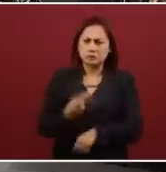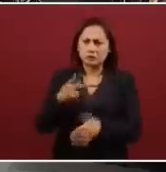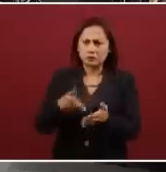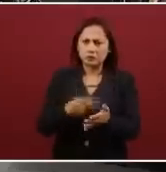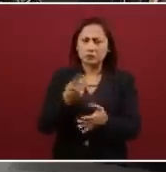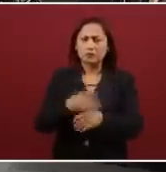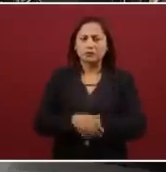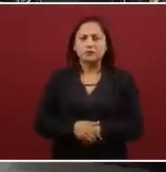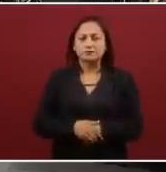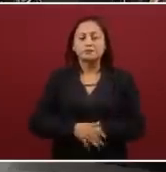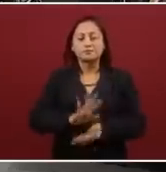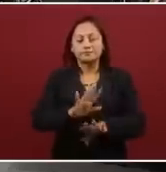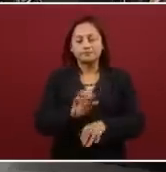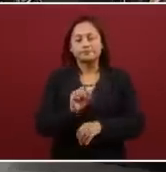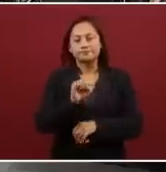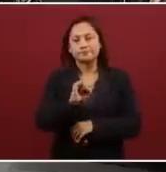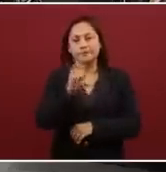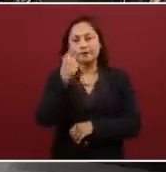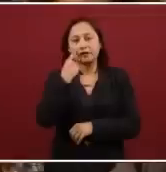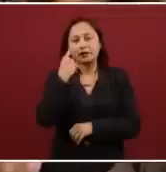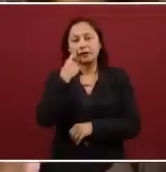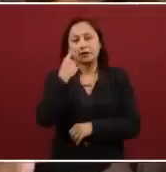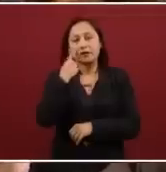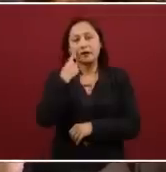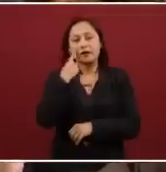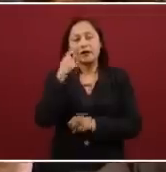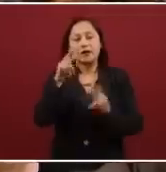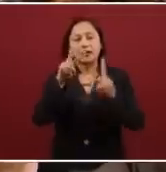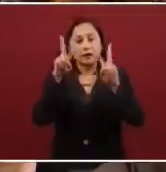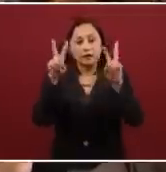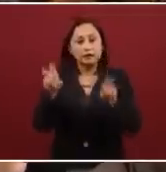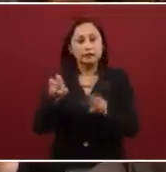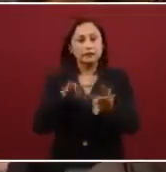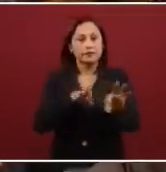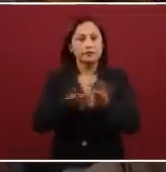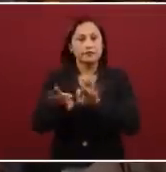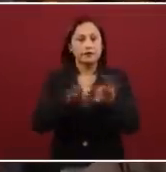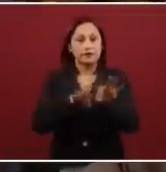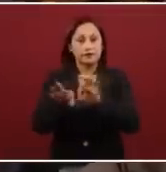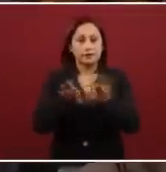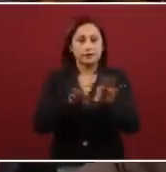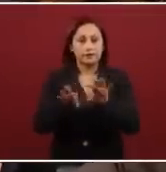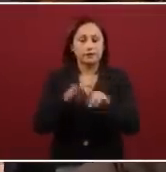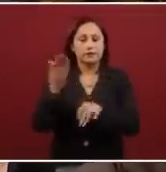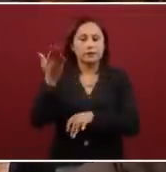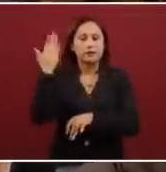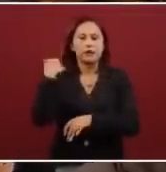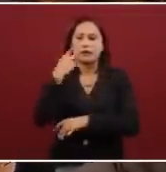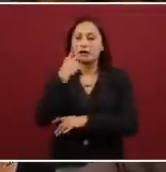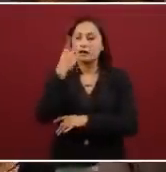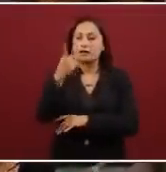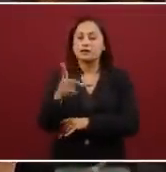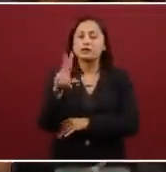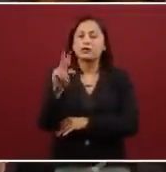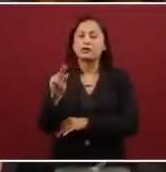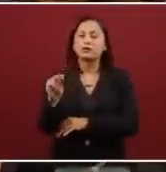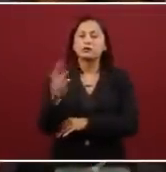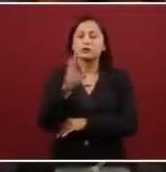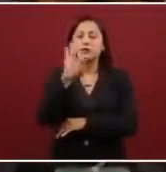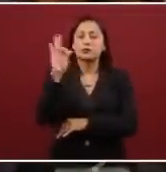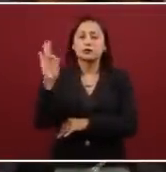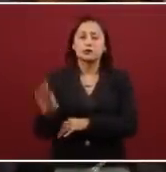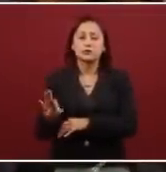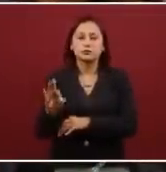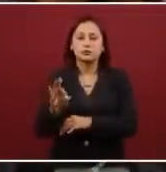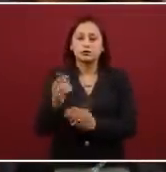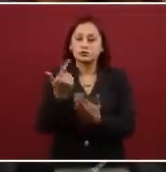es acerca de la simulación laboral, que bueno, en el IMER se dijo que el 80% de la plantilla hay